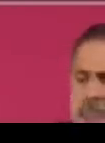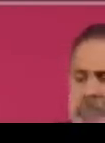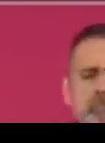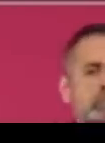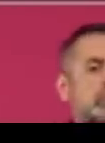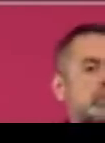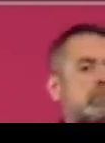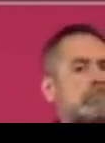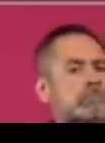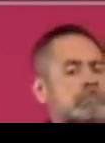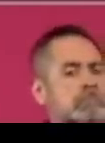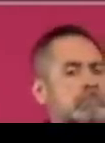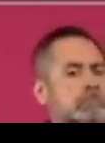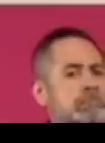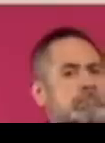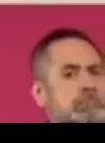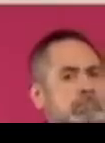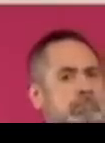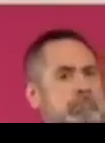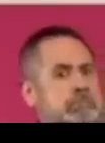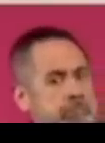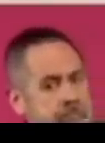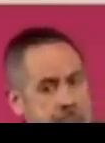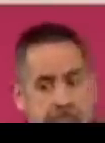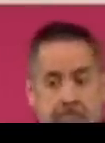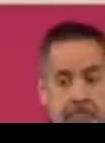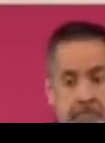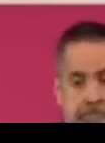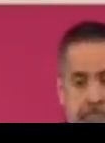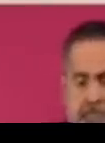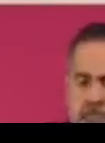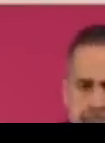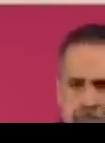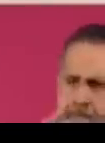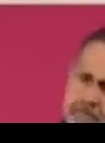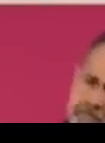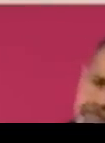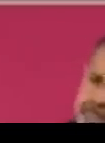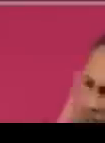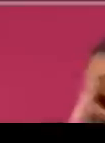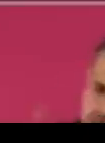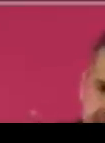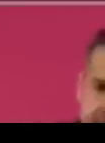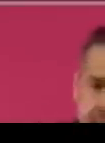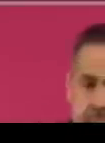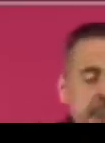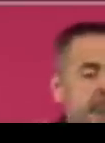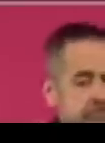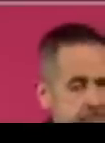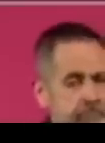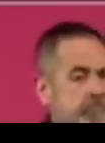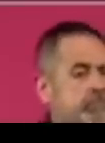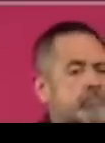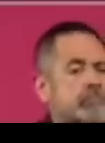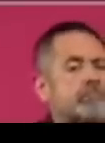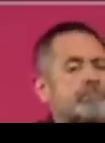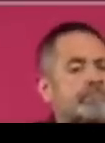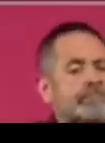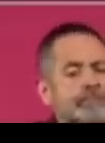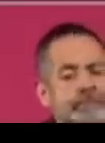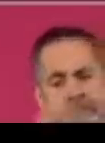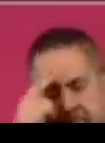y se planteó aquí y le agradecemos mucho al gobierno del Estado de México a la fiscalía